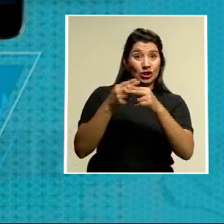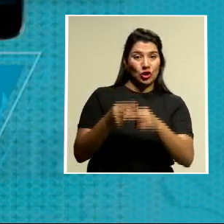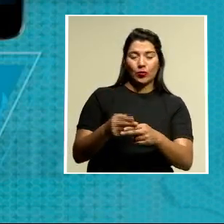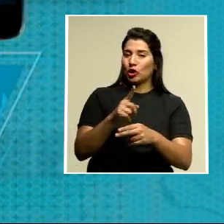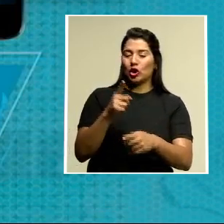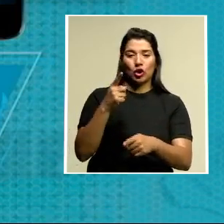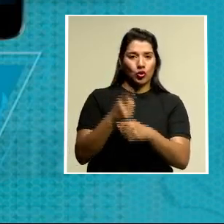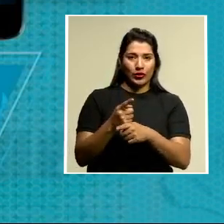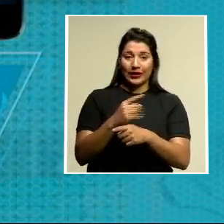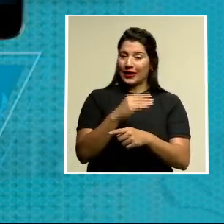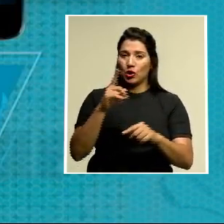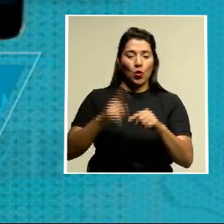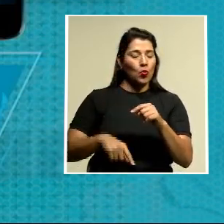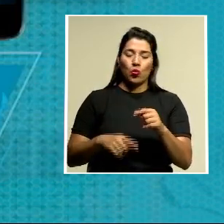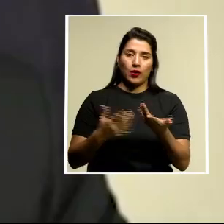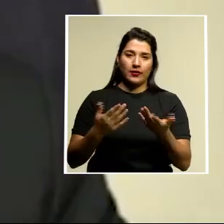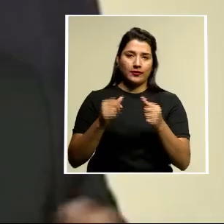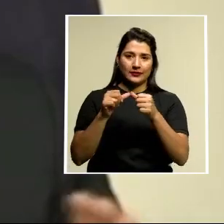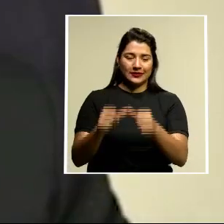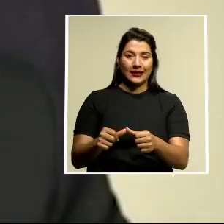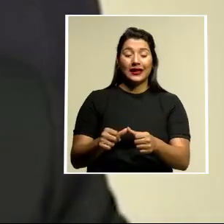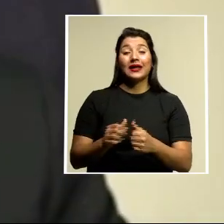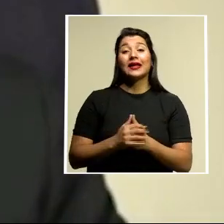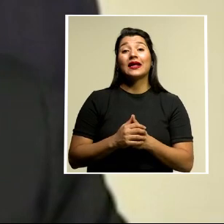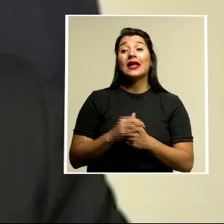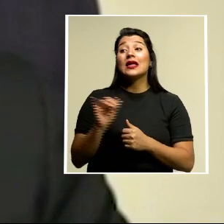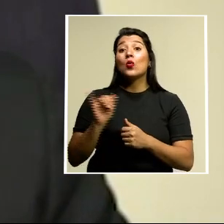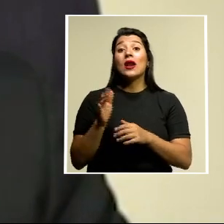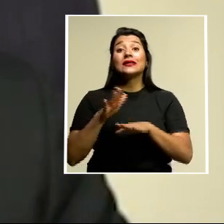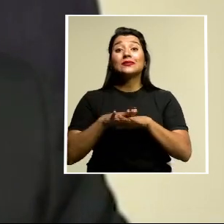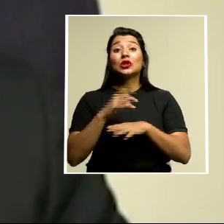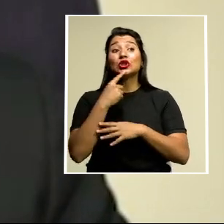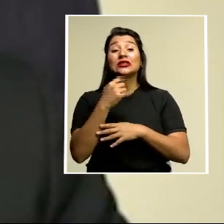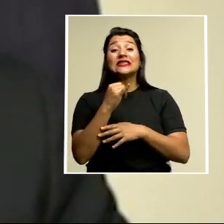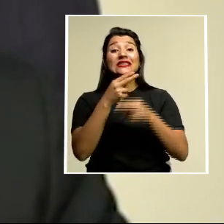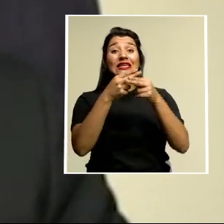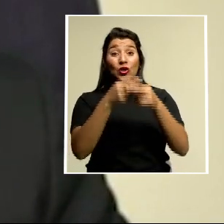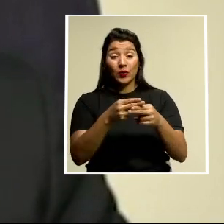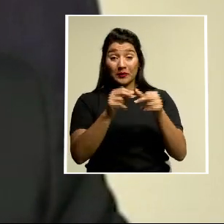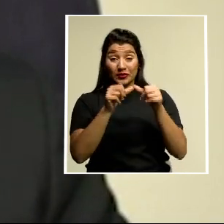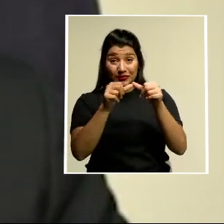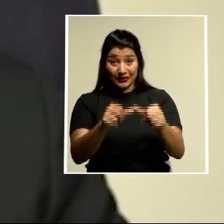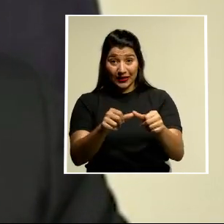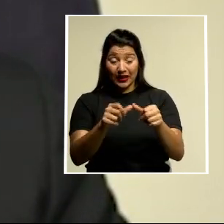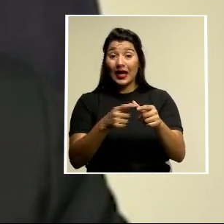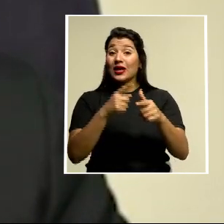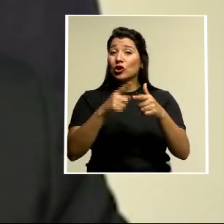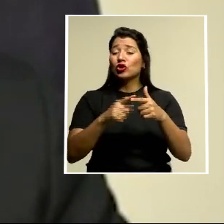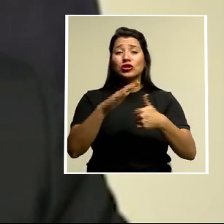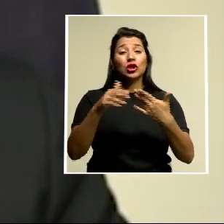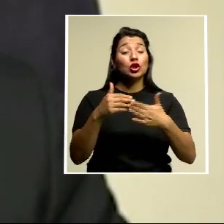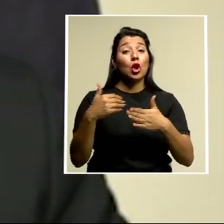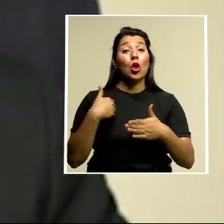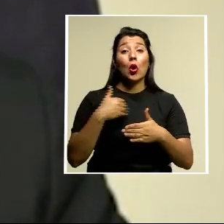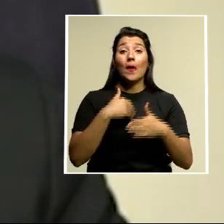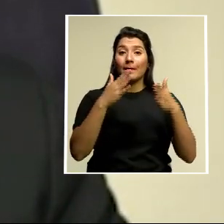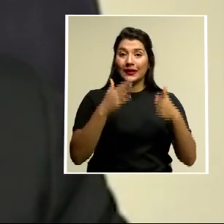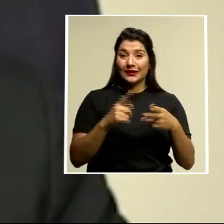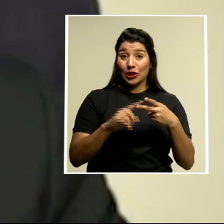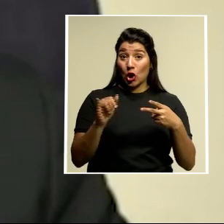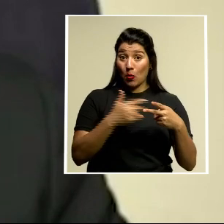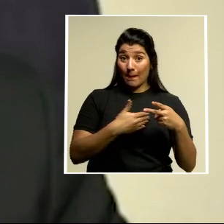del COMEX. Mientras tanto, Fabián Bolio, también especialista en materia constitucional, enfatizó que el nombramiento es nulo, porque en este